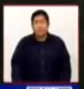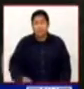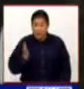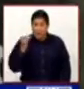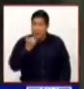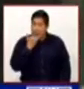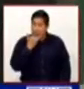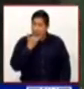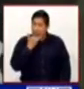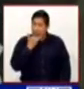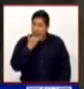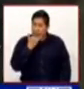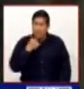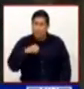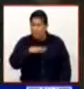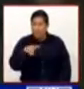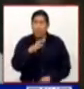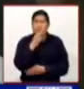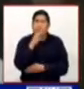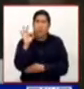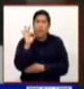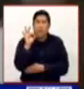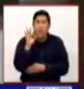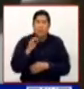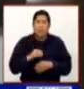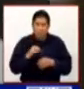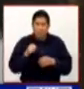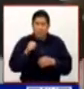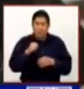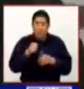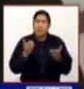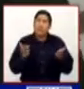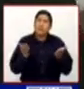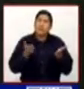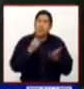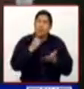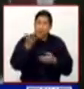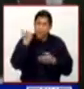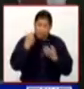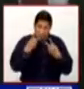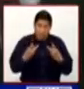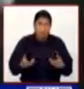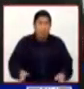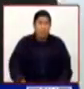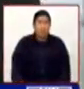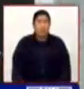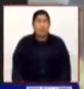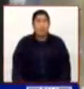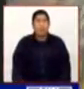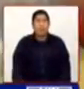Acá lo que veo los datos es que es en la vía Fátima. Y ella vive por acá, justamente, sí, en la zona. Bueno, ¿dónde está ahora? ¿Vamos?